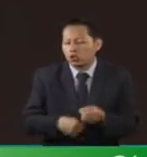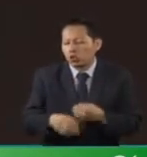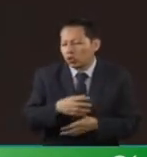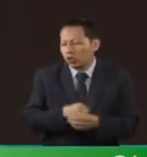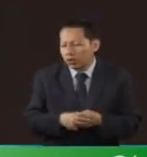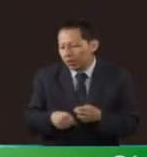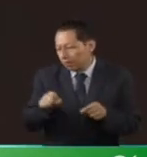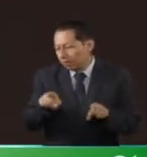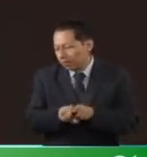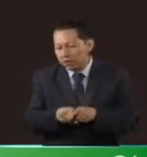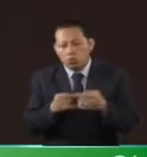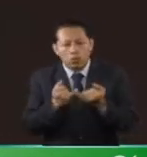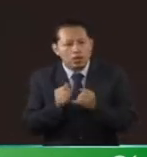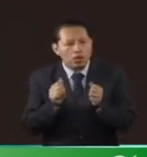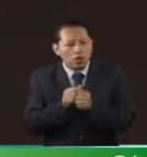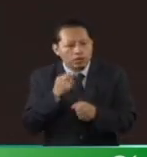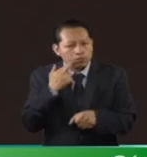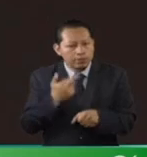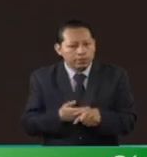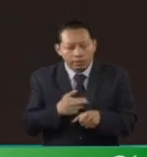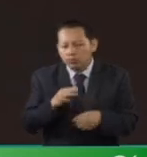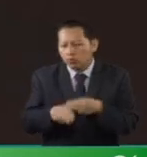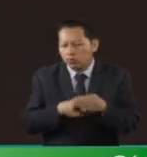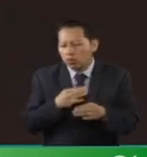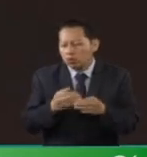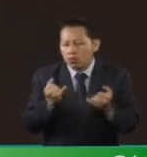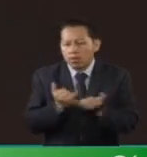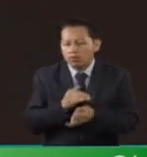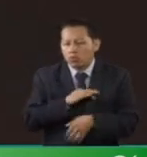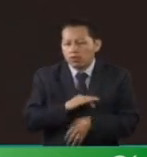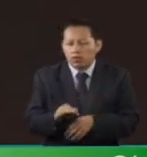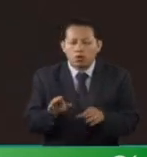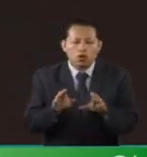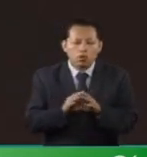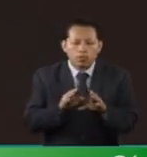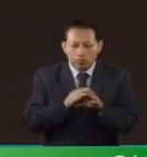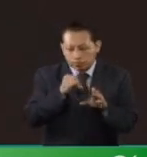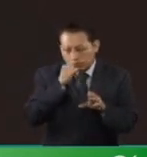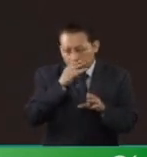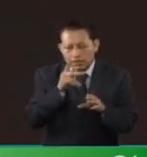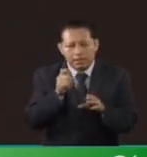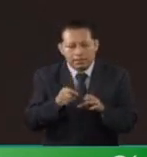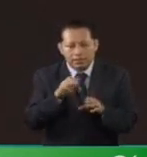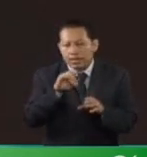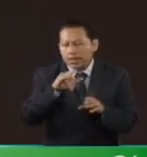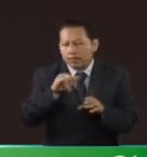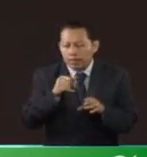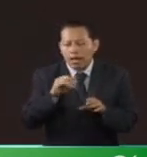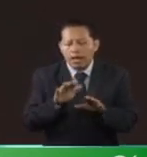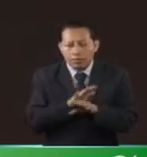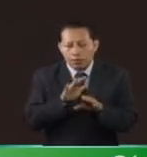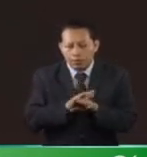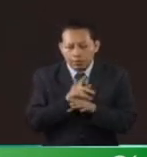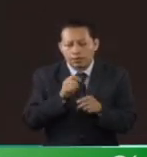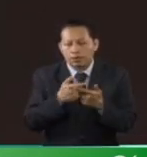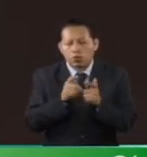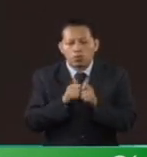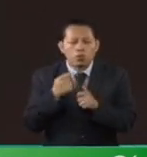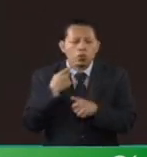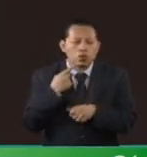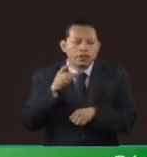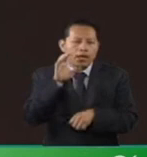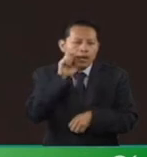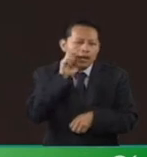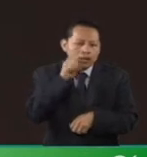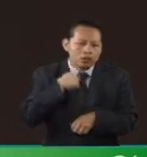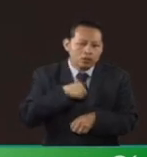país y con la responsabilidad global de hacer frente a las amenazas del cambio climático en la bancada naranja